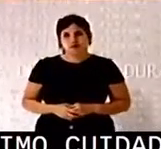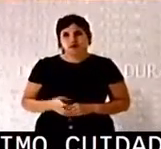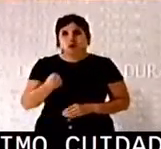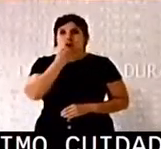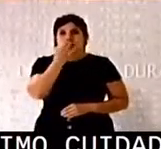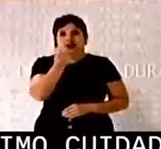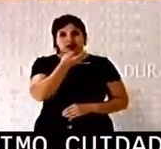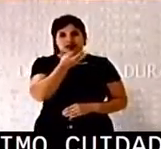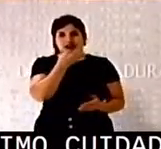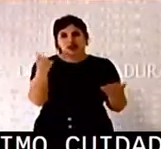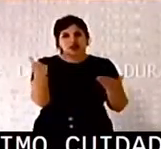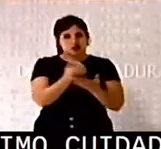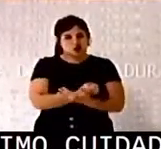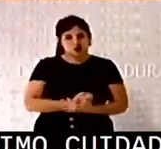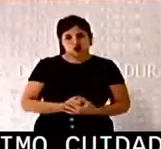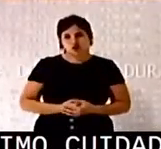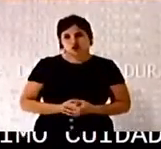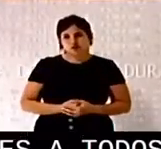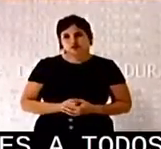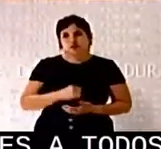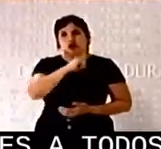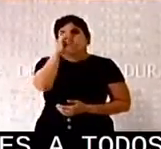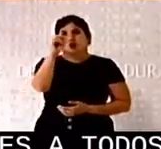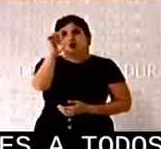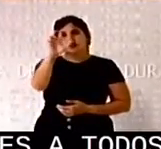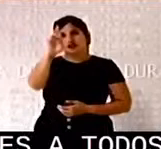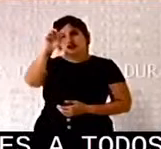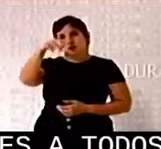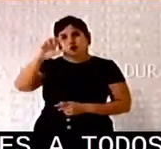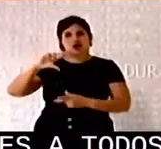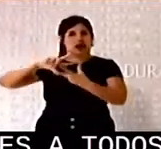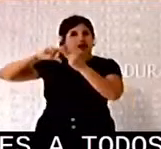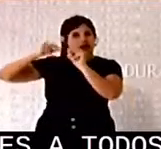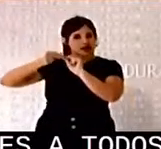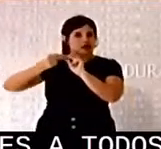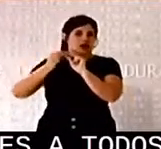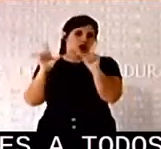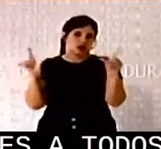Buenas tardes a todos. José Ramón Álvaro, de Canal Extremadura Televisión.